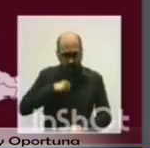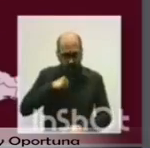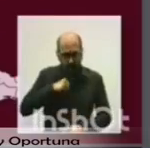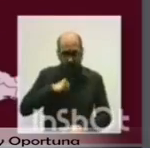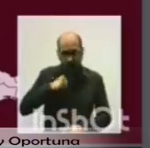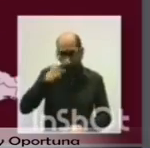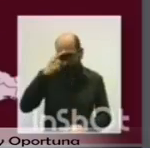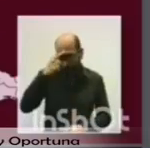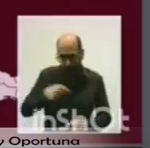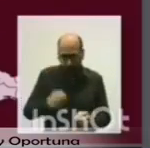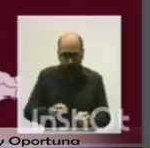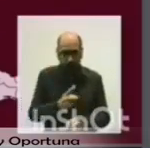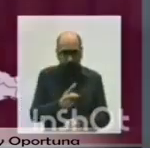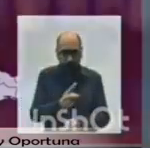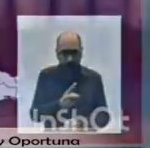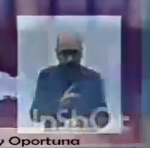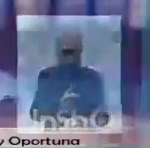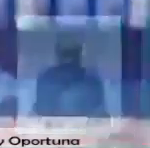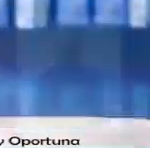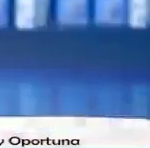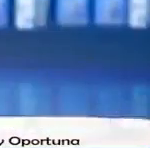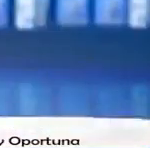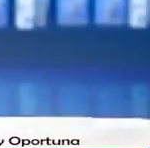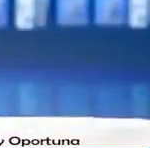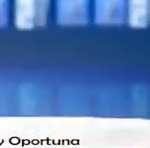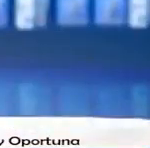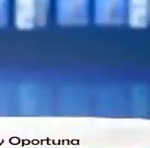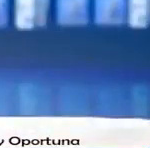un esfuerzo de seguridad intermunicipal.